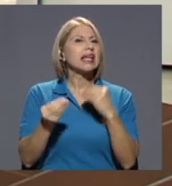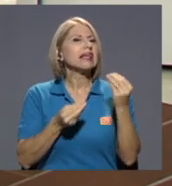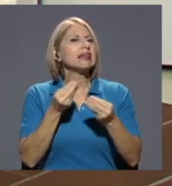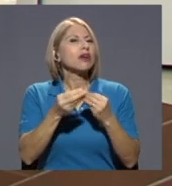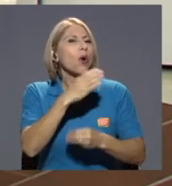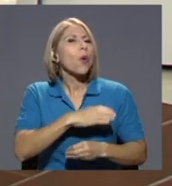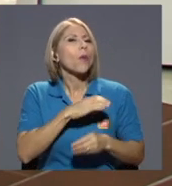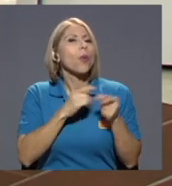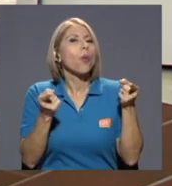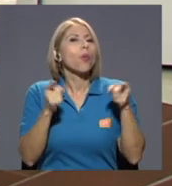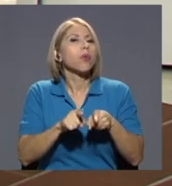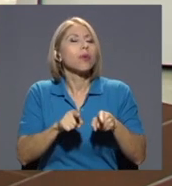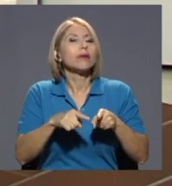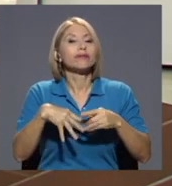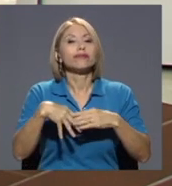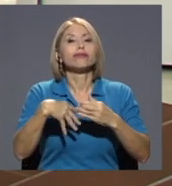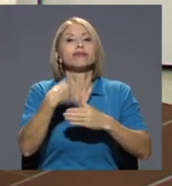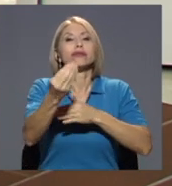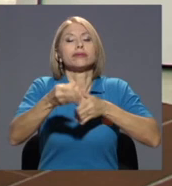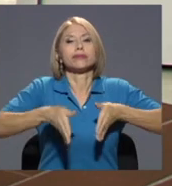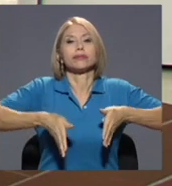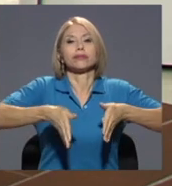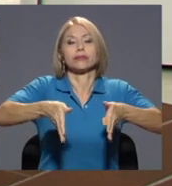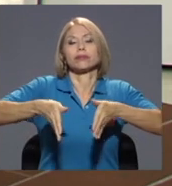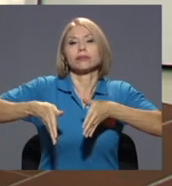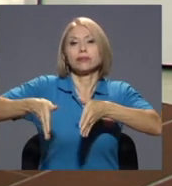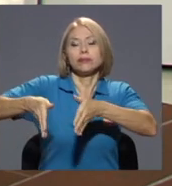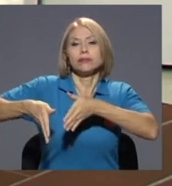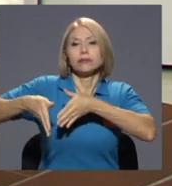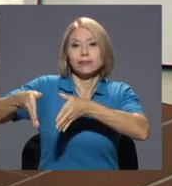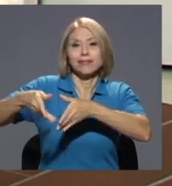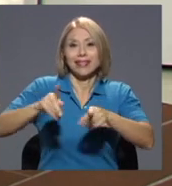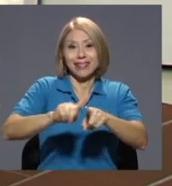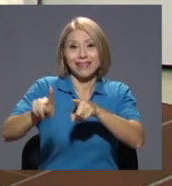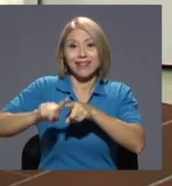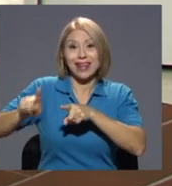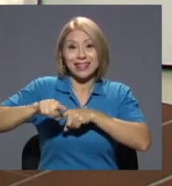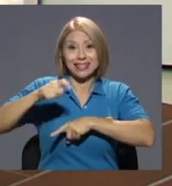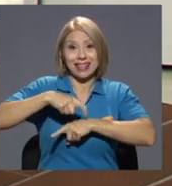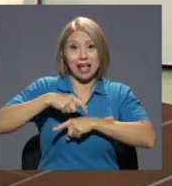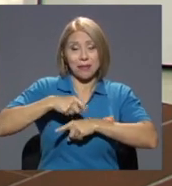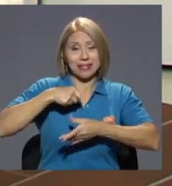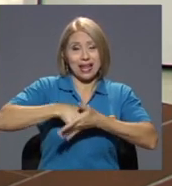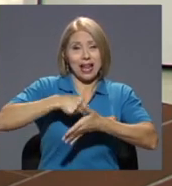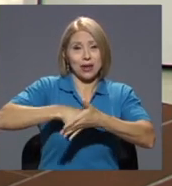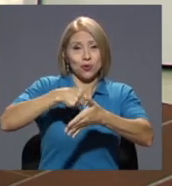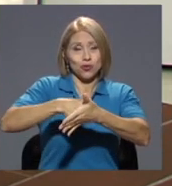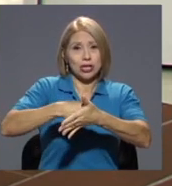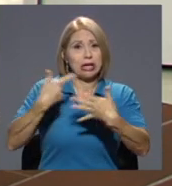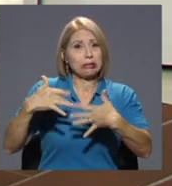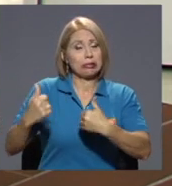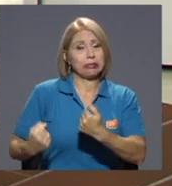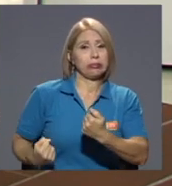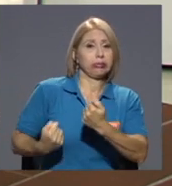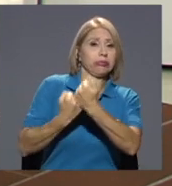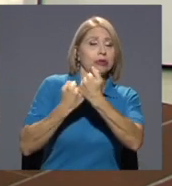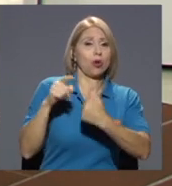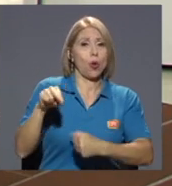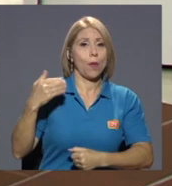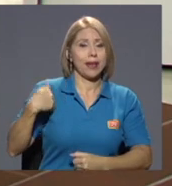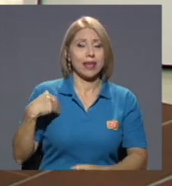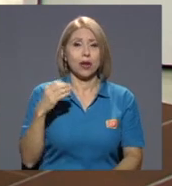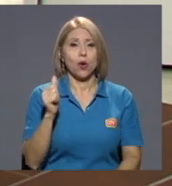en las diferentes etapas de la lucha y por eso tuvimos un aporte del compañero armando un abarrote